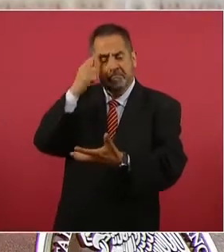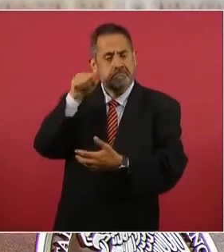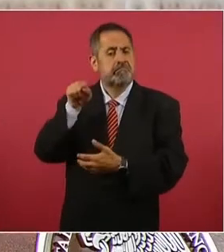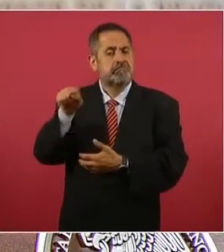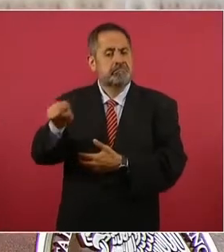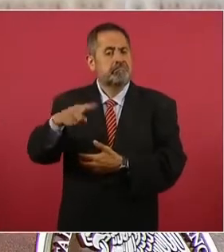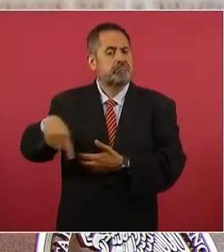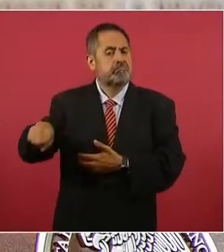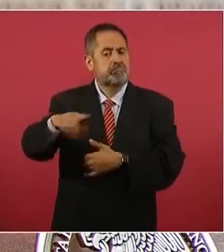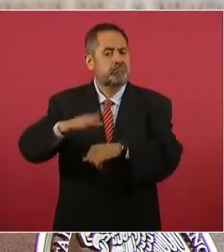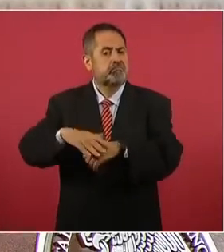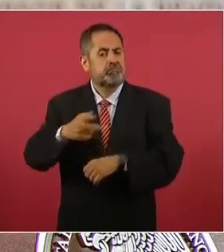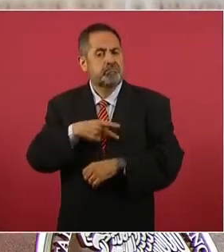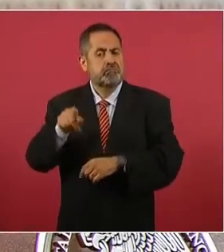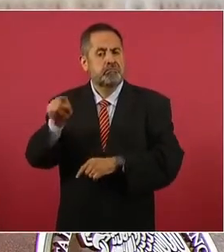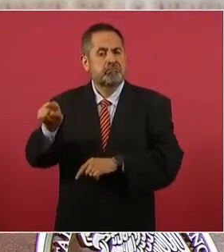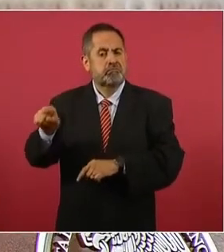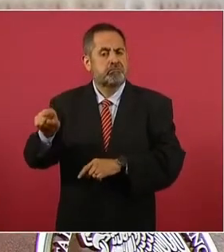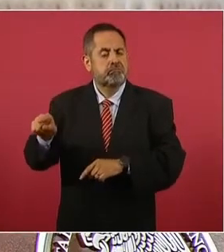la gente más pobre.